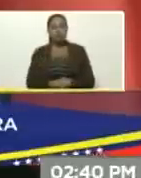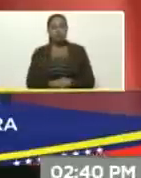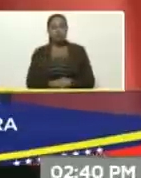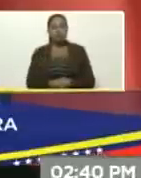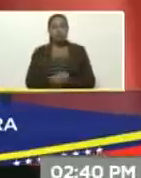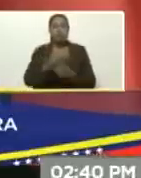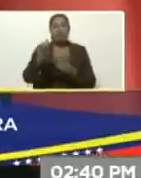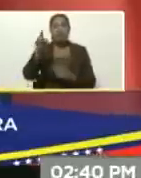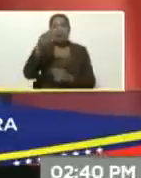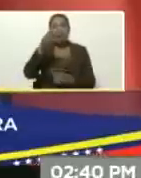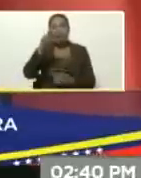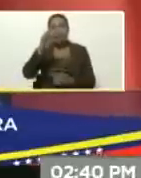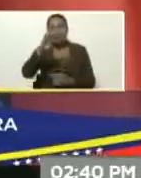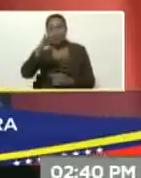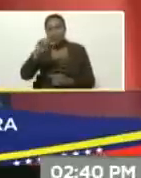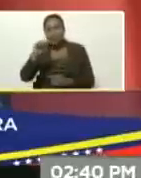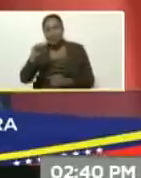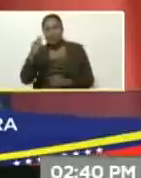Grecia debe